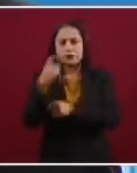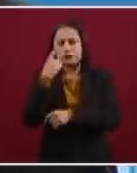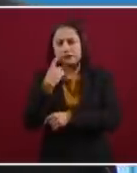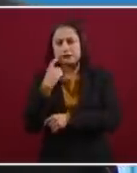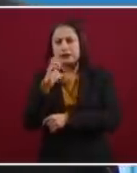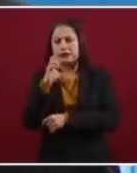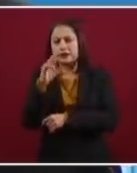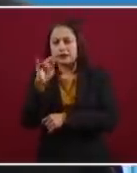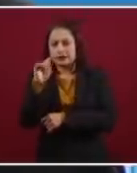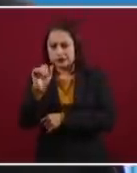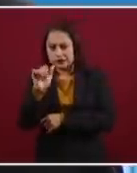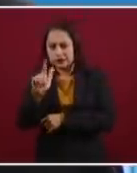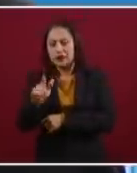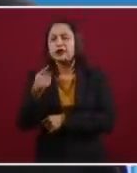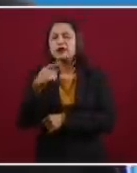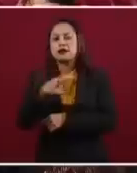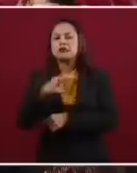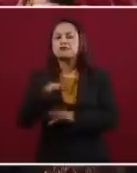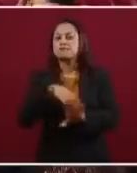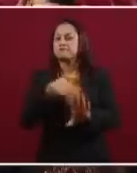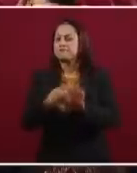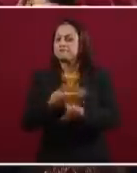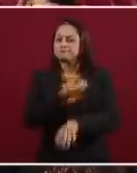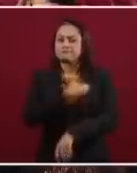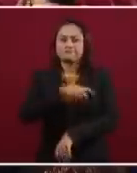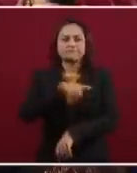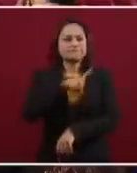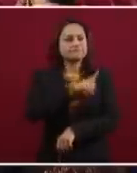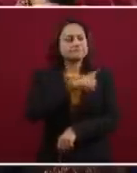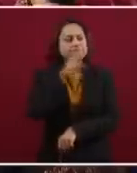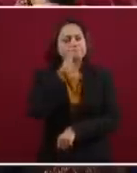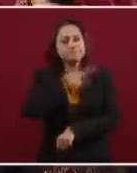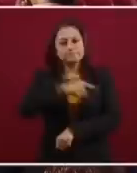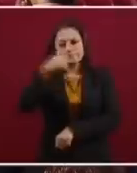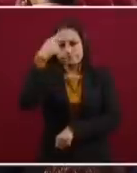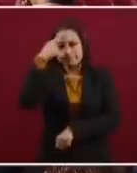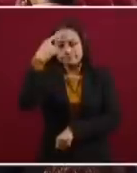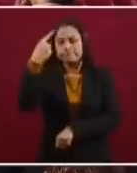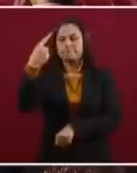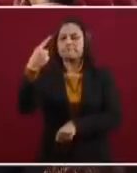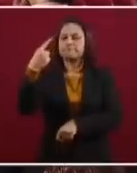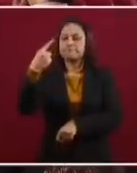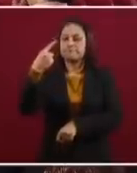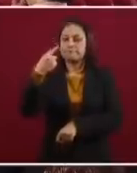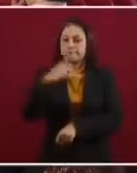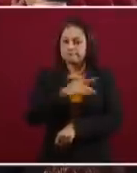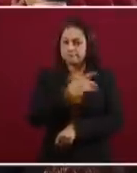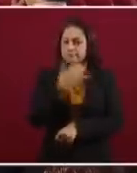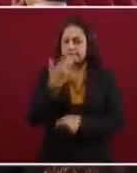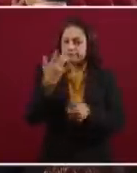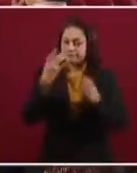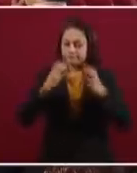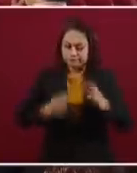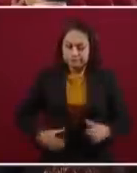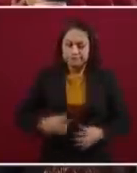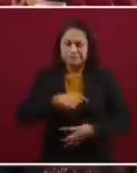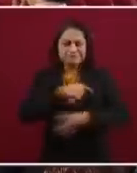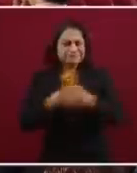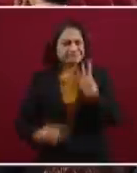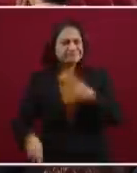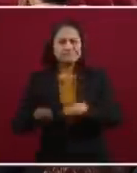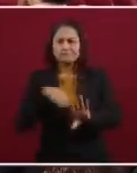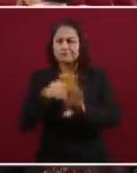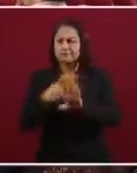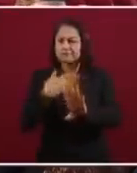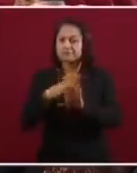extremadamente nocivos para la salud la salud emocional la salud mental la salud física ese es un componente